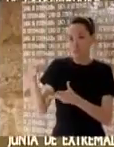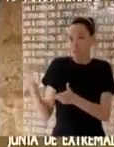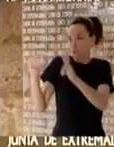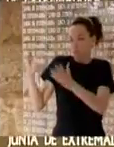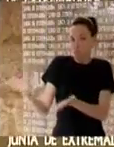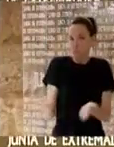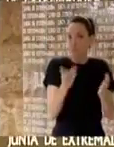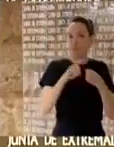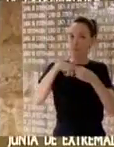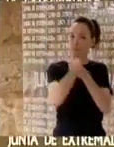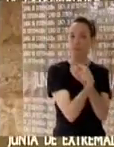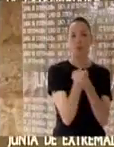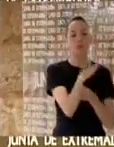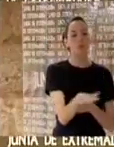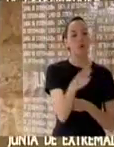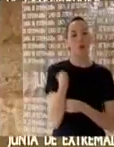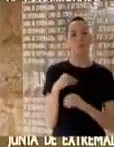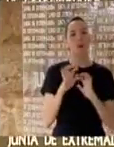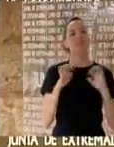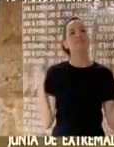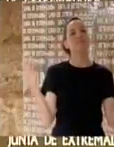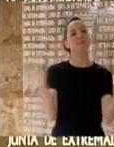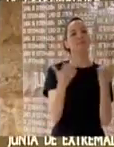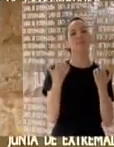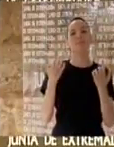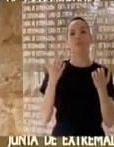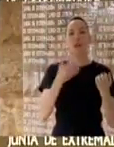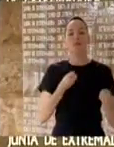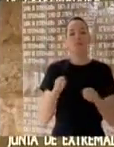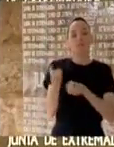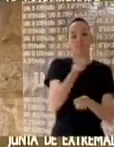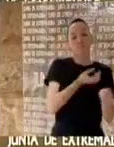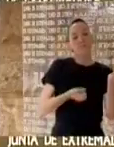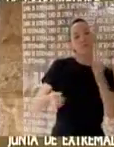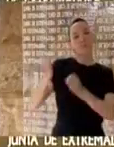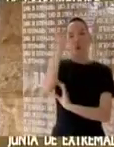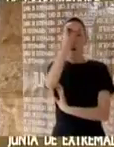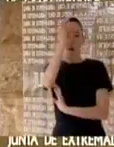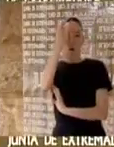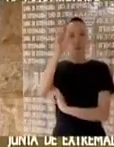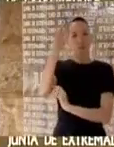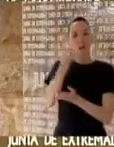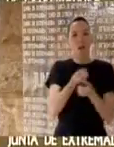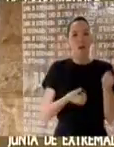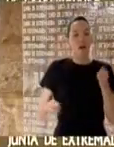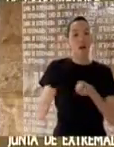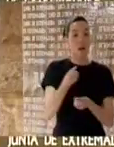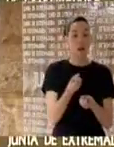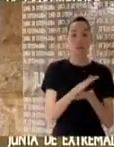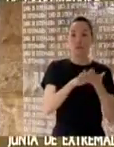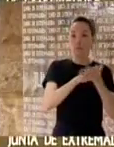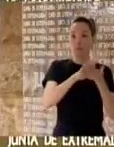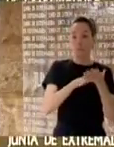utilizarlo. Y ese es el espacio que van a tener para poder expresar sus ideas y también para certificar si realmente quieren o